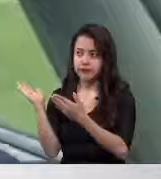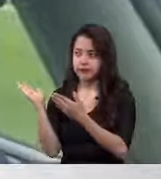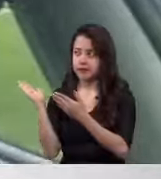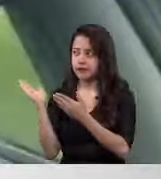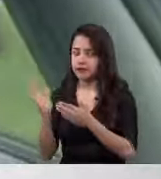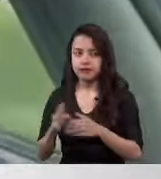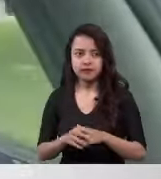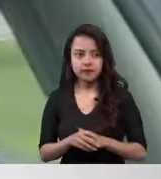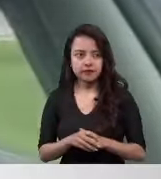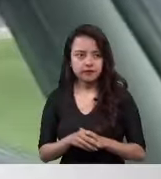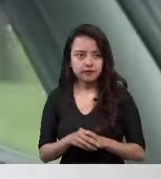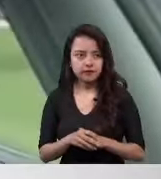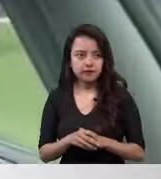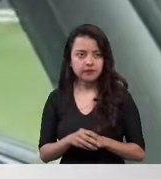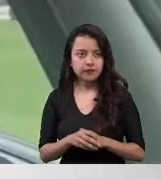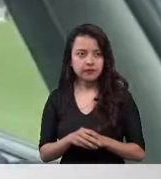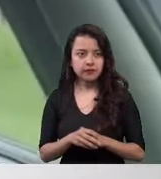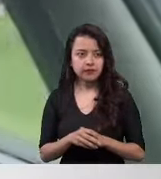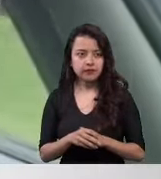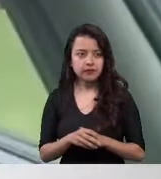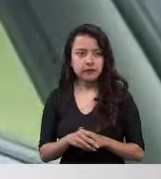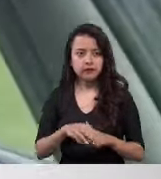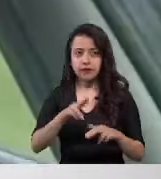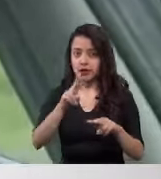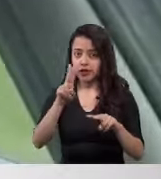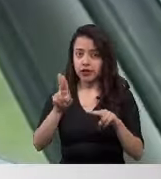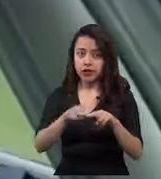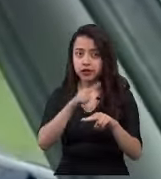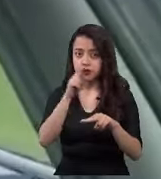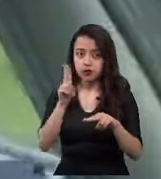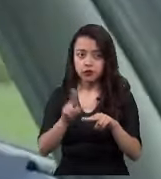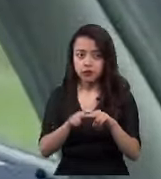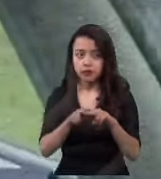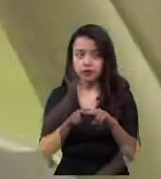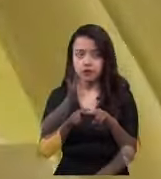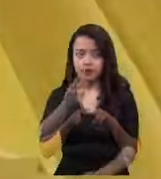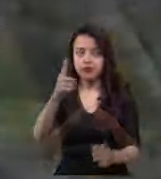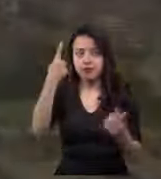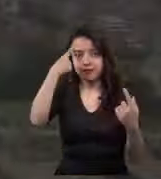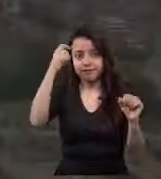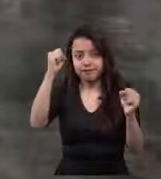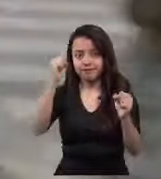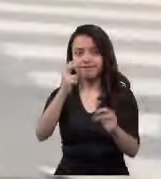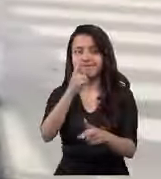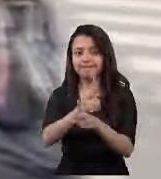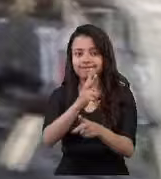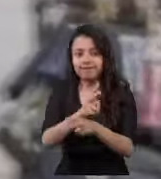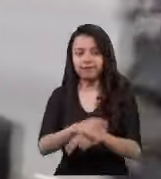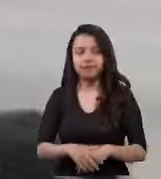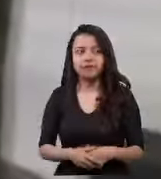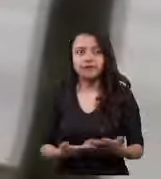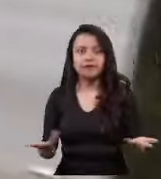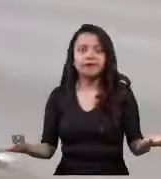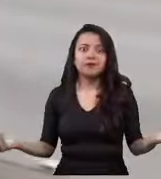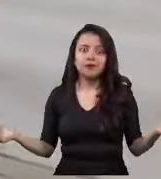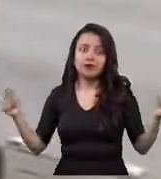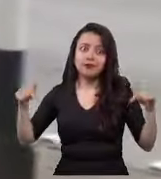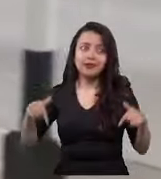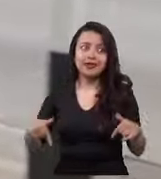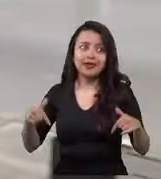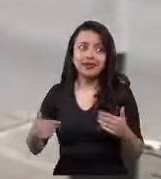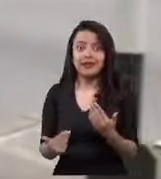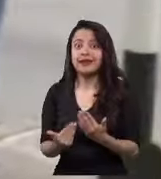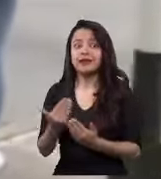lluvias. Lo que se considera típico es la intensidad de estas precipitaciones. Empieza a lloviznar aquí